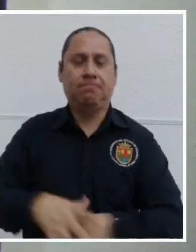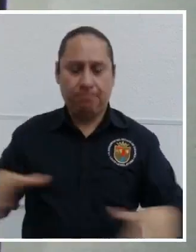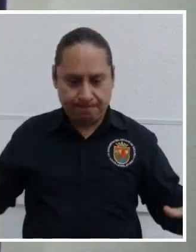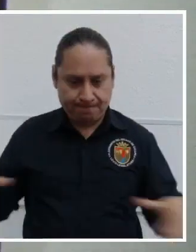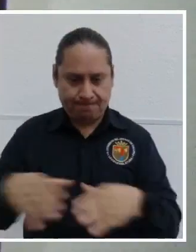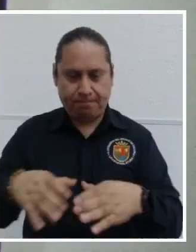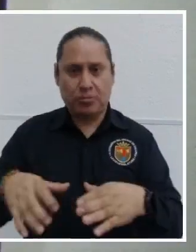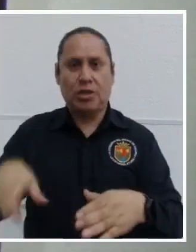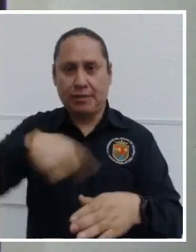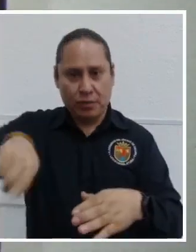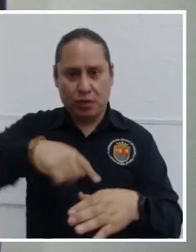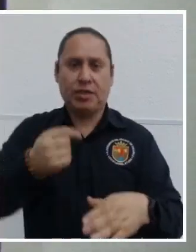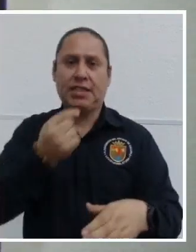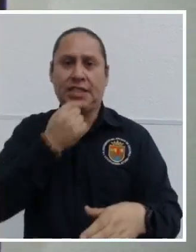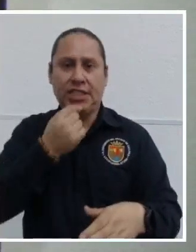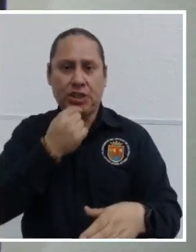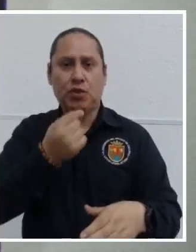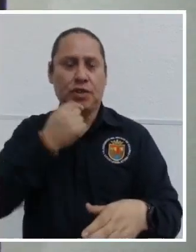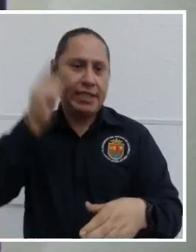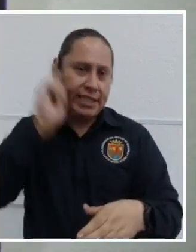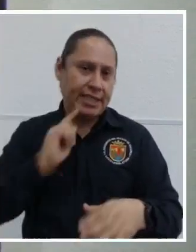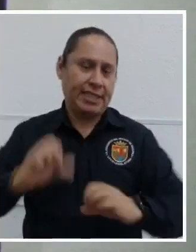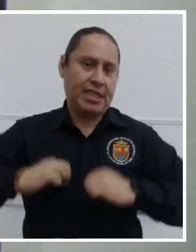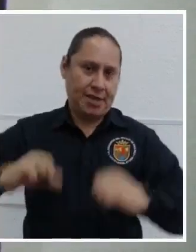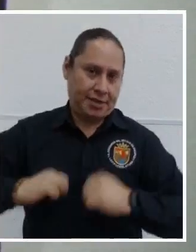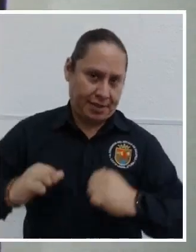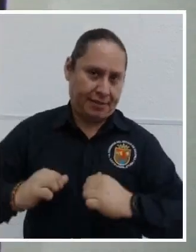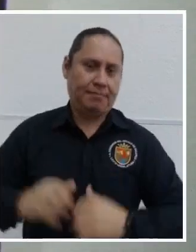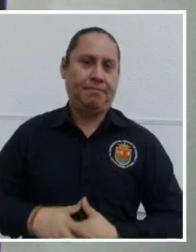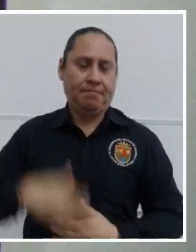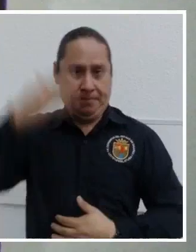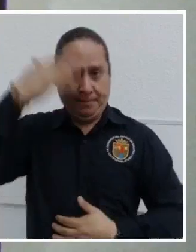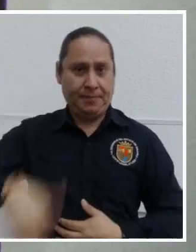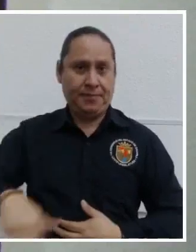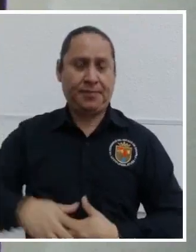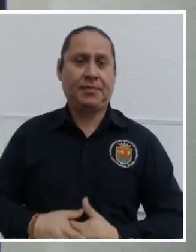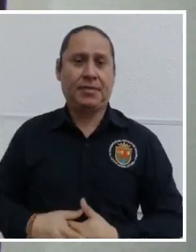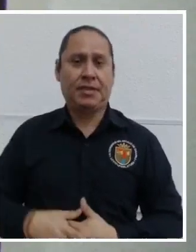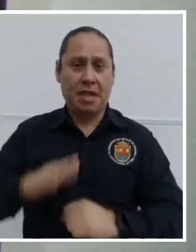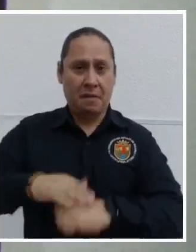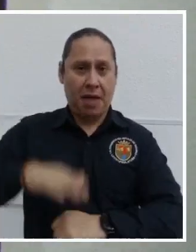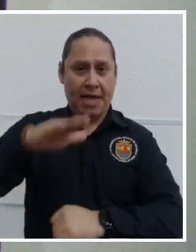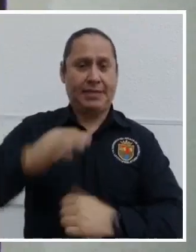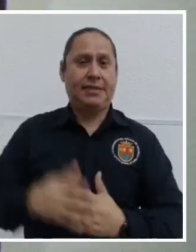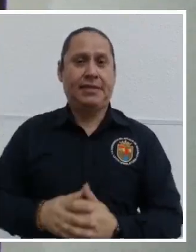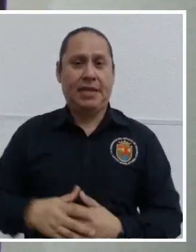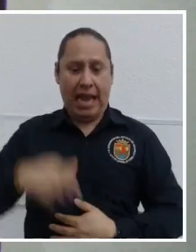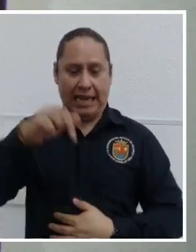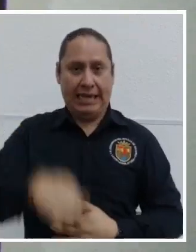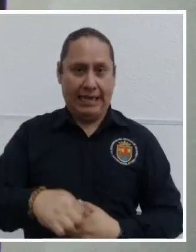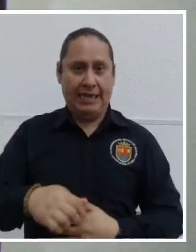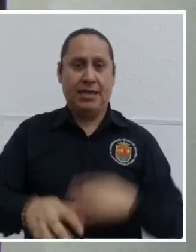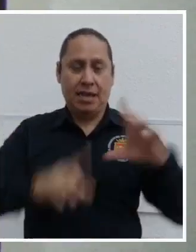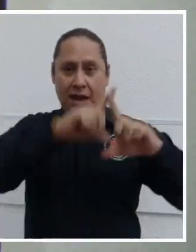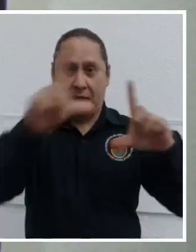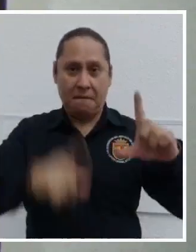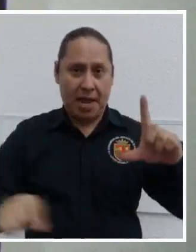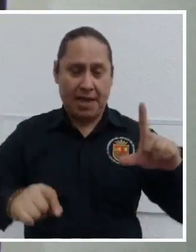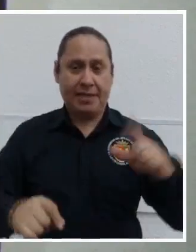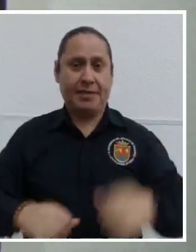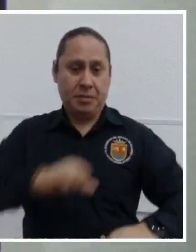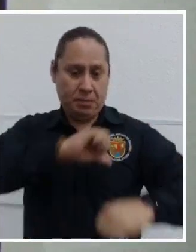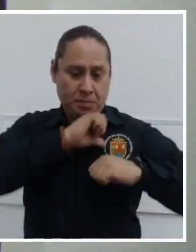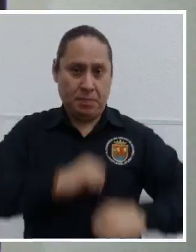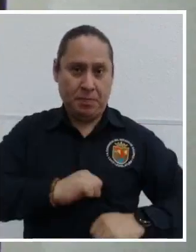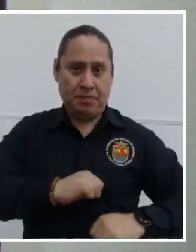las infancias y a las adolescencias. Es bien sabido que el máximo tribunal de nuestro país ha